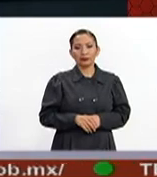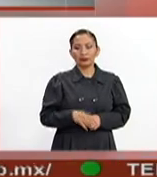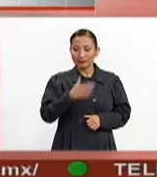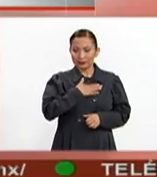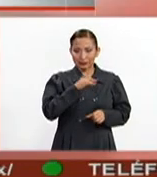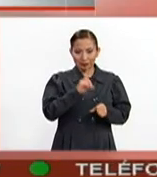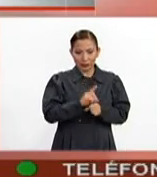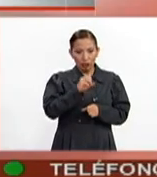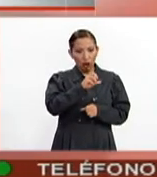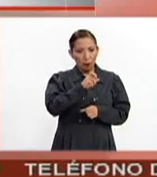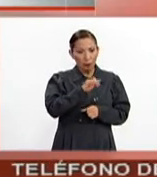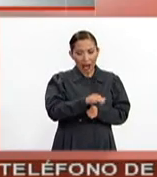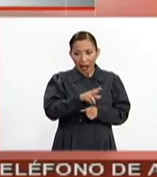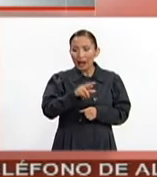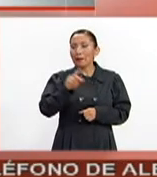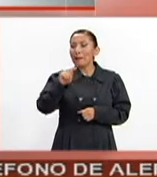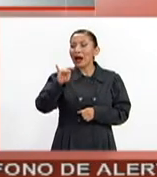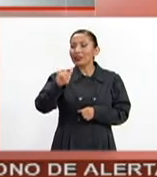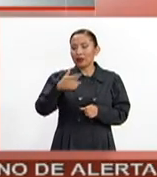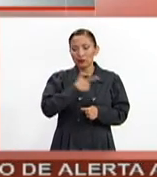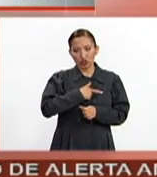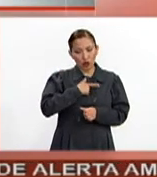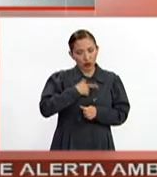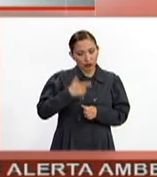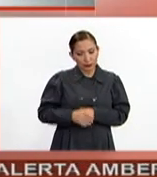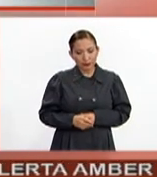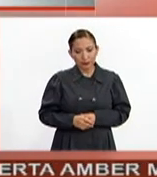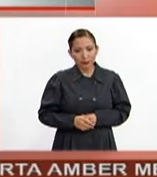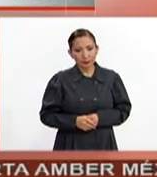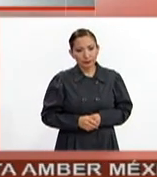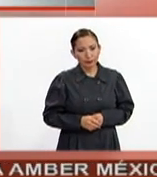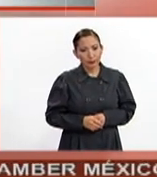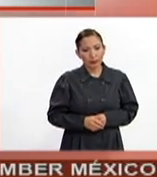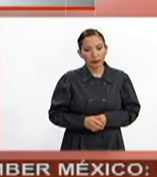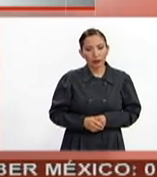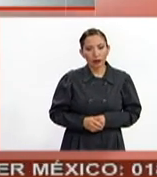Muy buenos días, Omar. Muy buenos días, Pati. Es un gusto saludarlos.